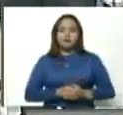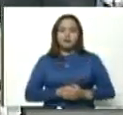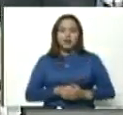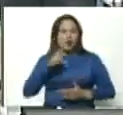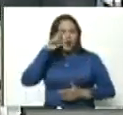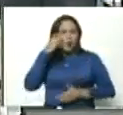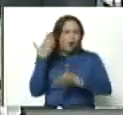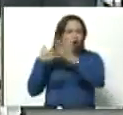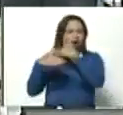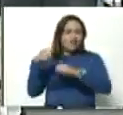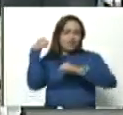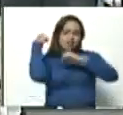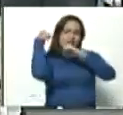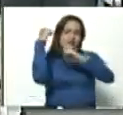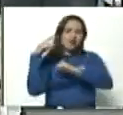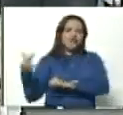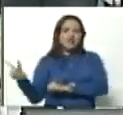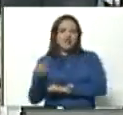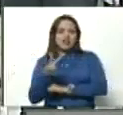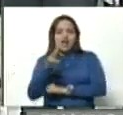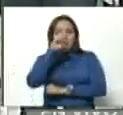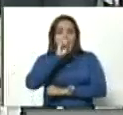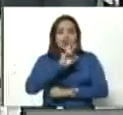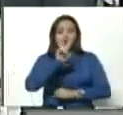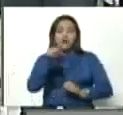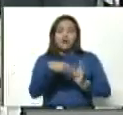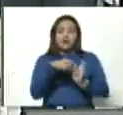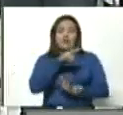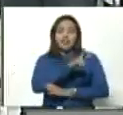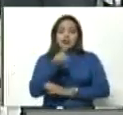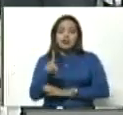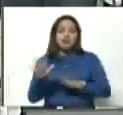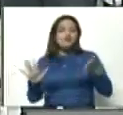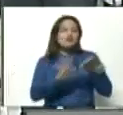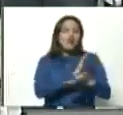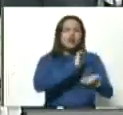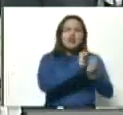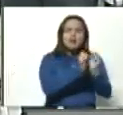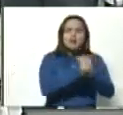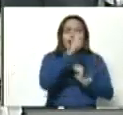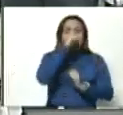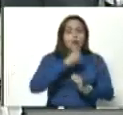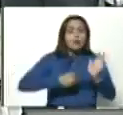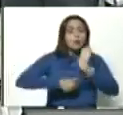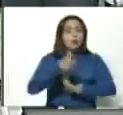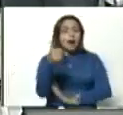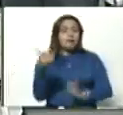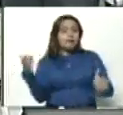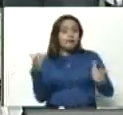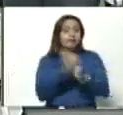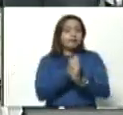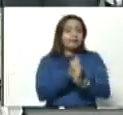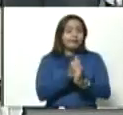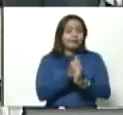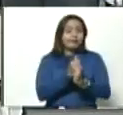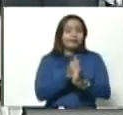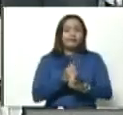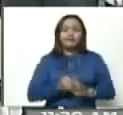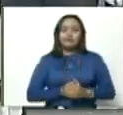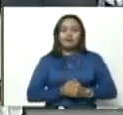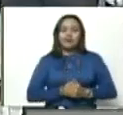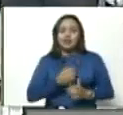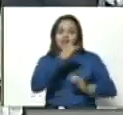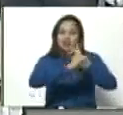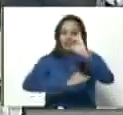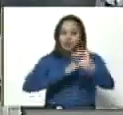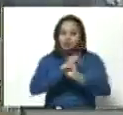victorias de Venezuela en el año 2021 en el deporte. Fue el año de mayor logros a nivel deportivo